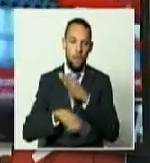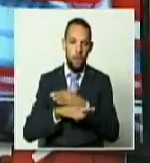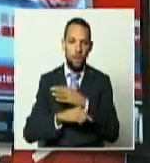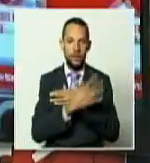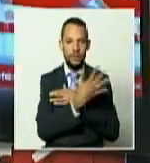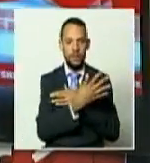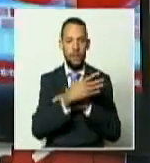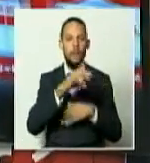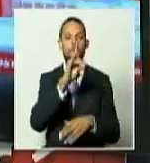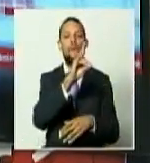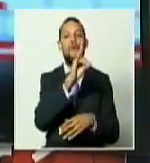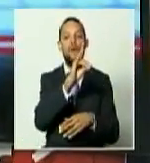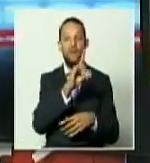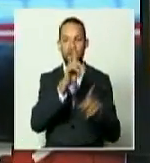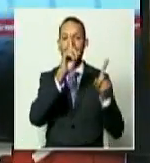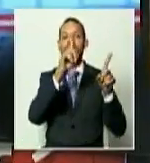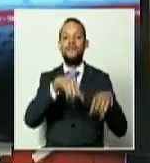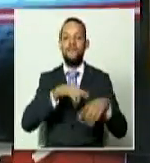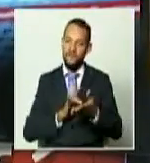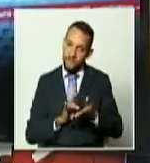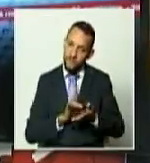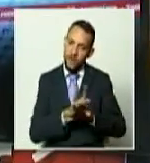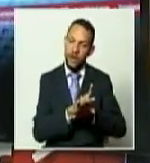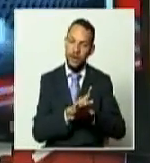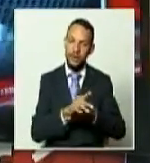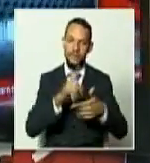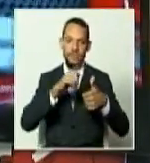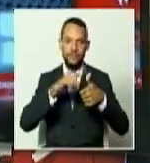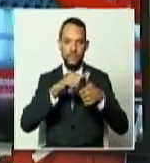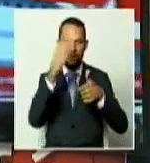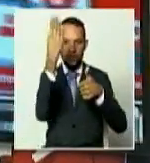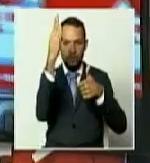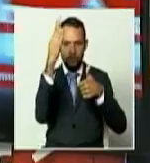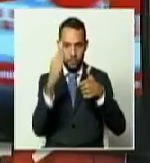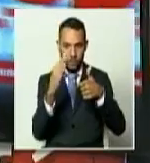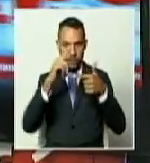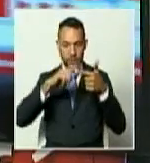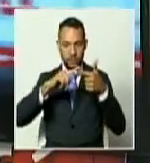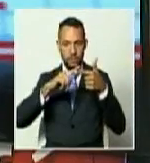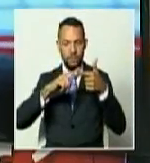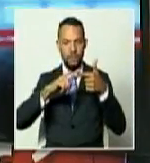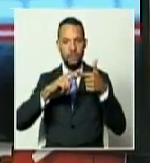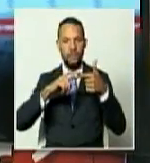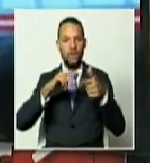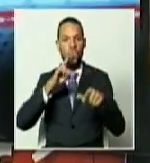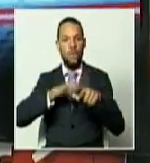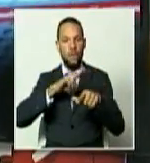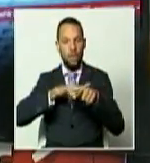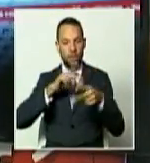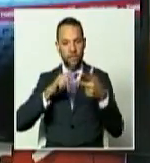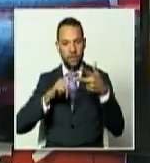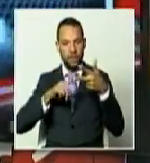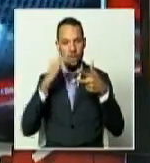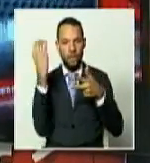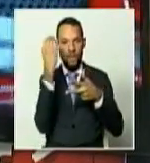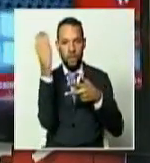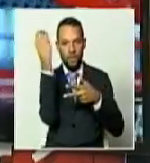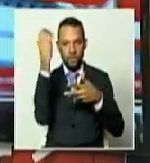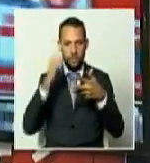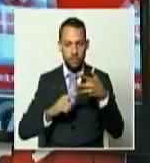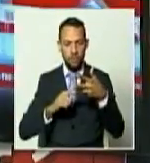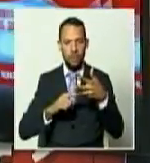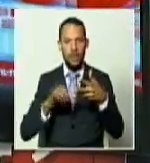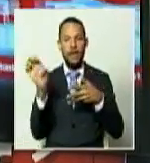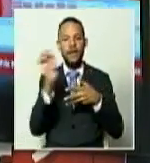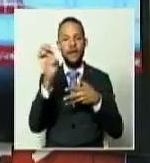selección de Bolivia. También hace rato eliminada. Posiciones, Brasil 24 puntos. Segundo Uruguay con 21. Tercero Colombia con 18. Ecuador y